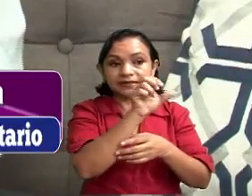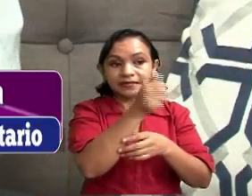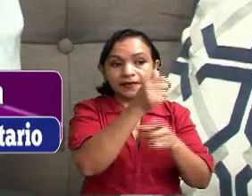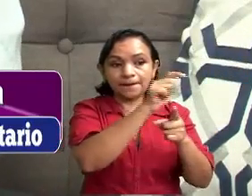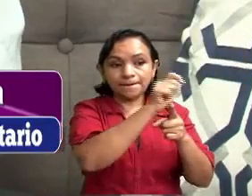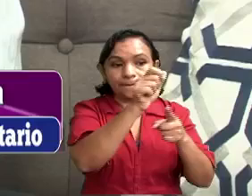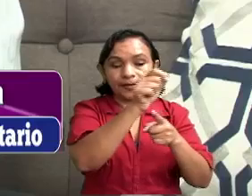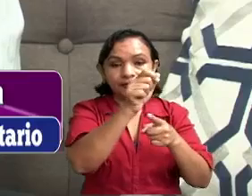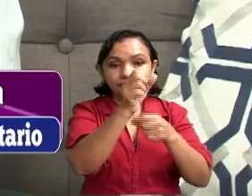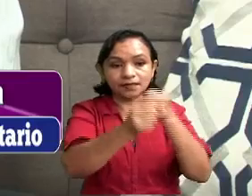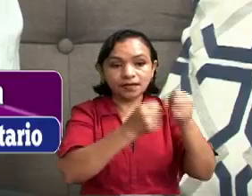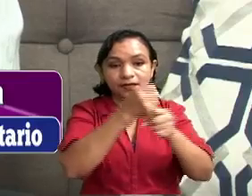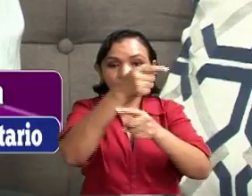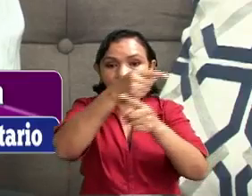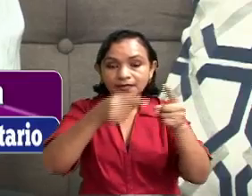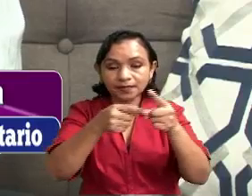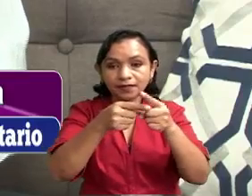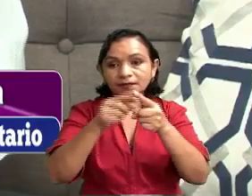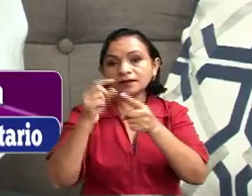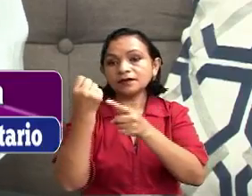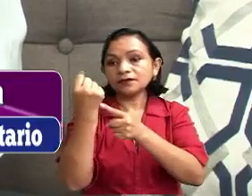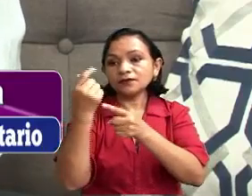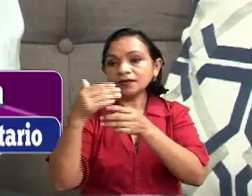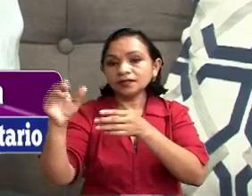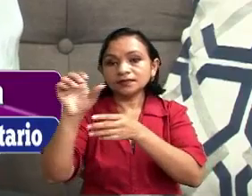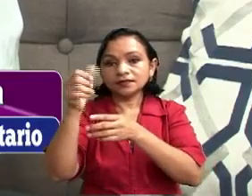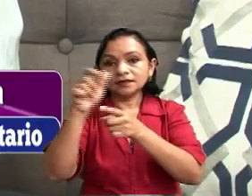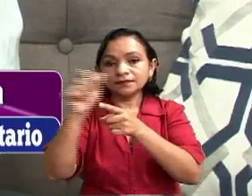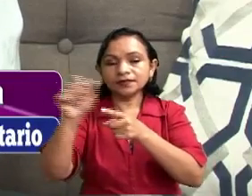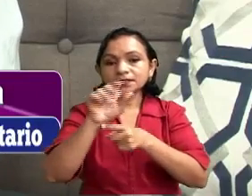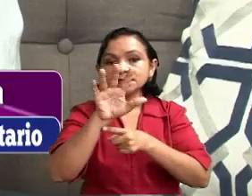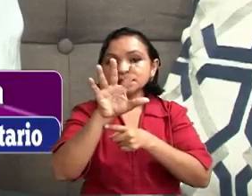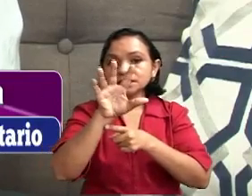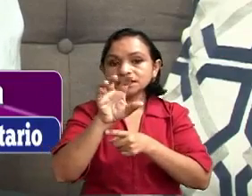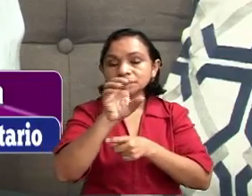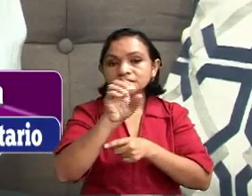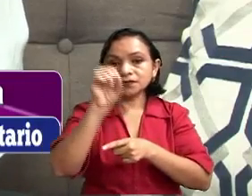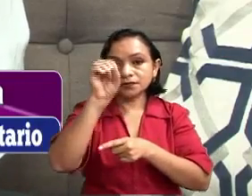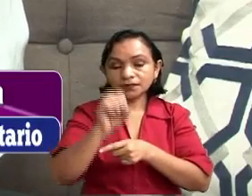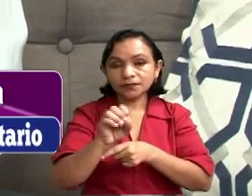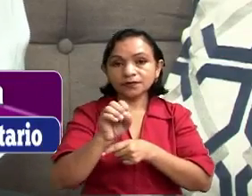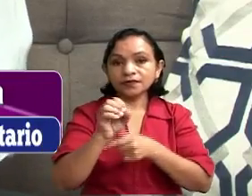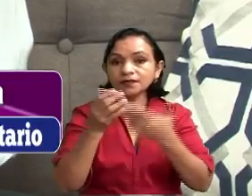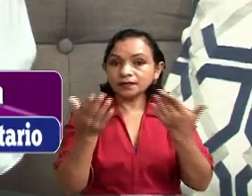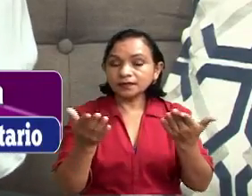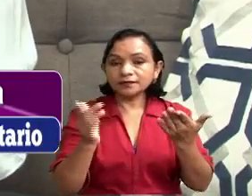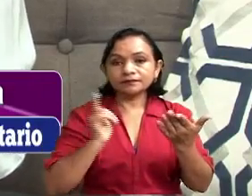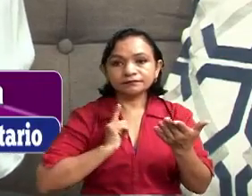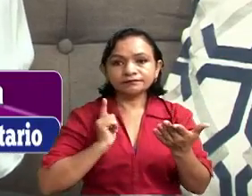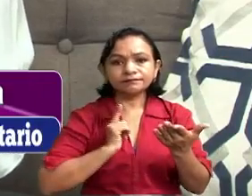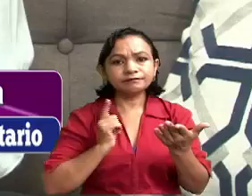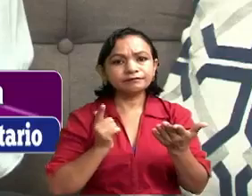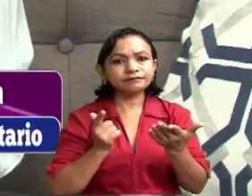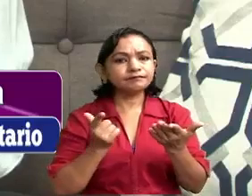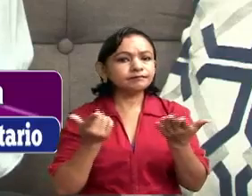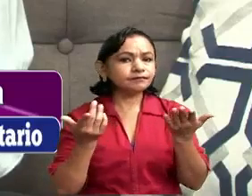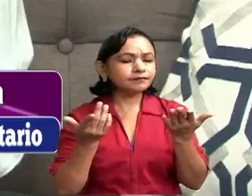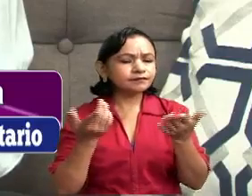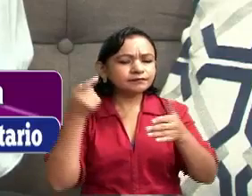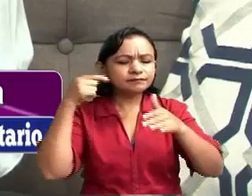Entonces está, nosotros en vez de cumplir el 50%, que es lo que, si vos decís, por ejemplo, la meta